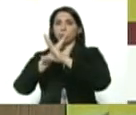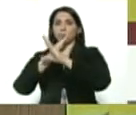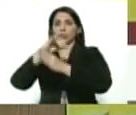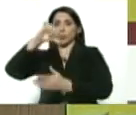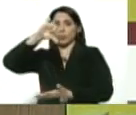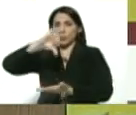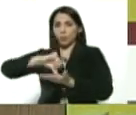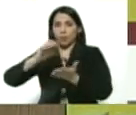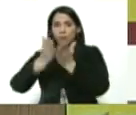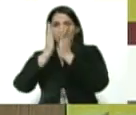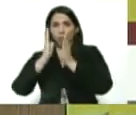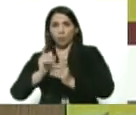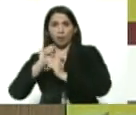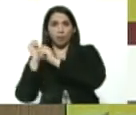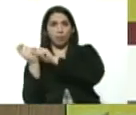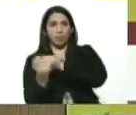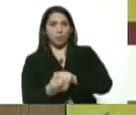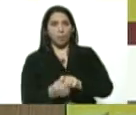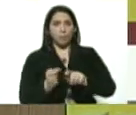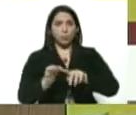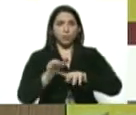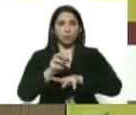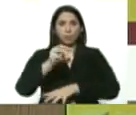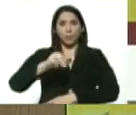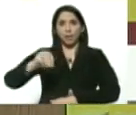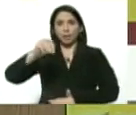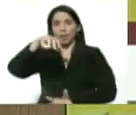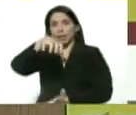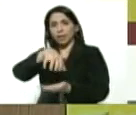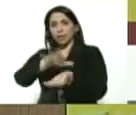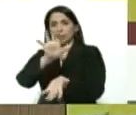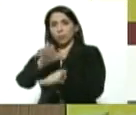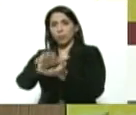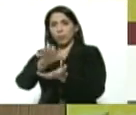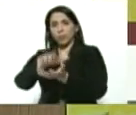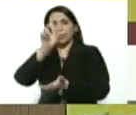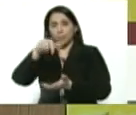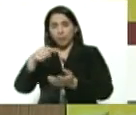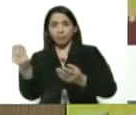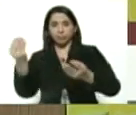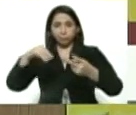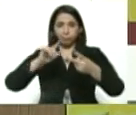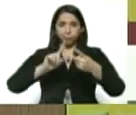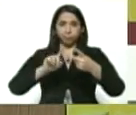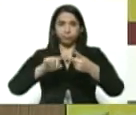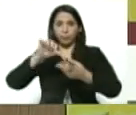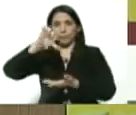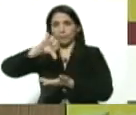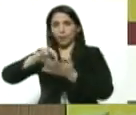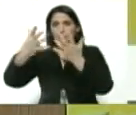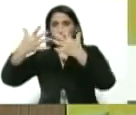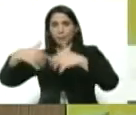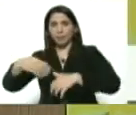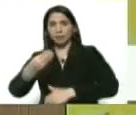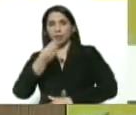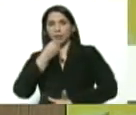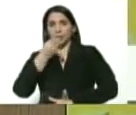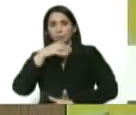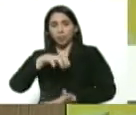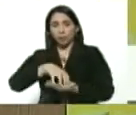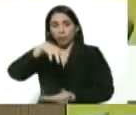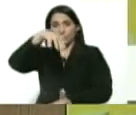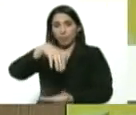la escuela de béisbol en un municipio maneiro en el estado nueva esparta así como el foco de esta empresa de alimentos en el estado miranda